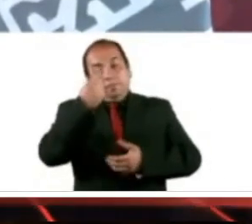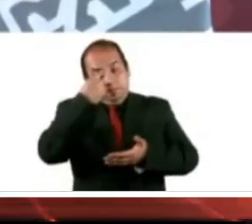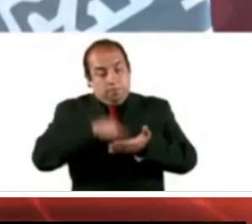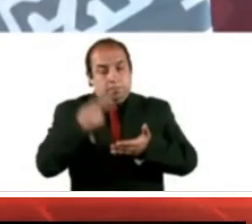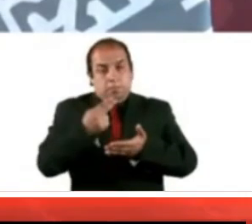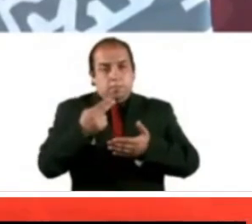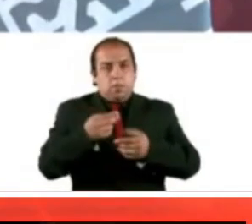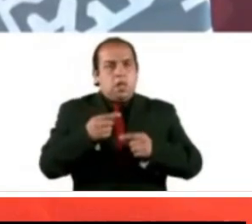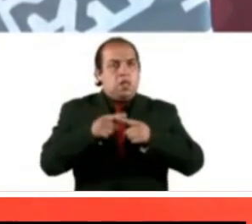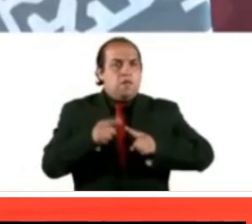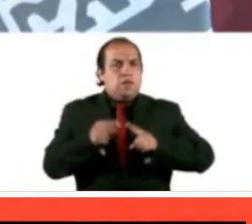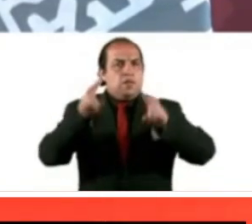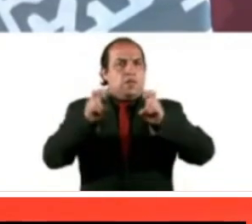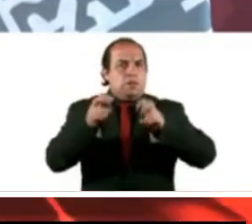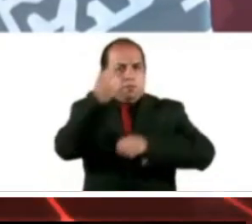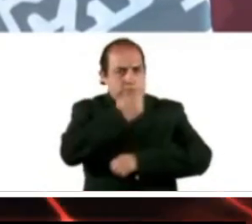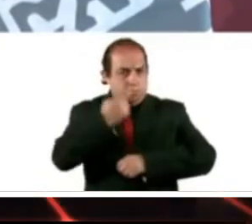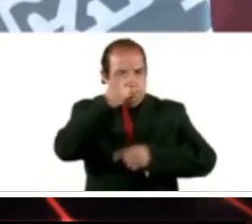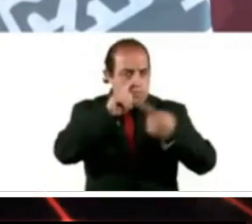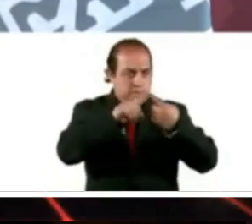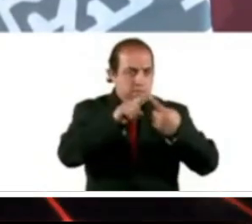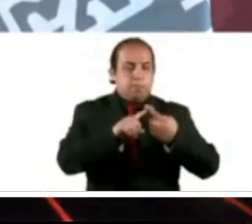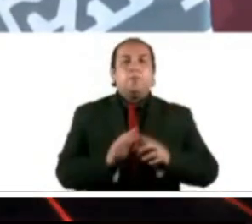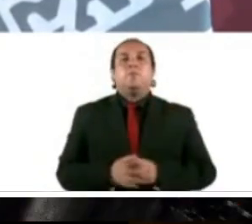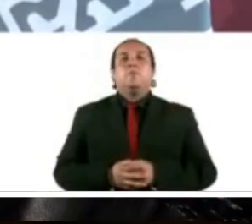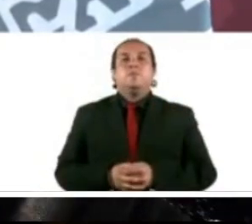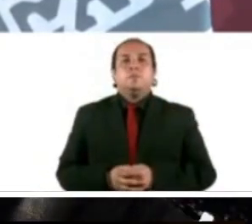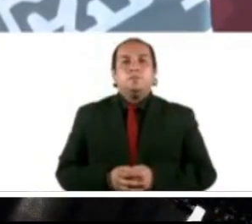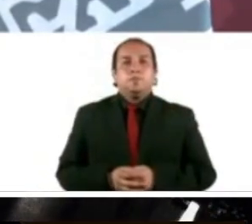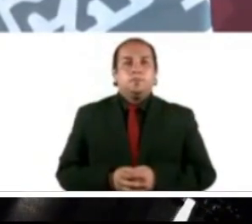¿no? El primero es que lo hemos dicho